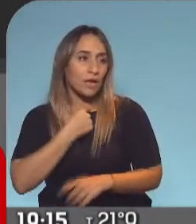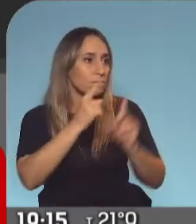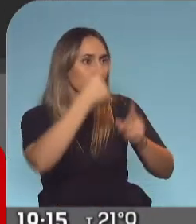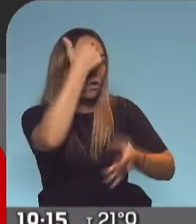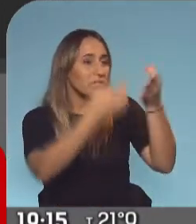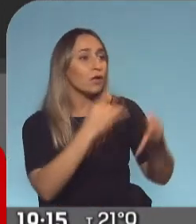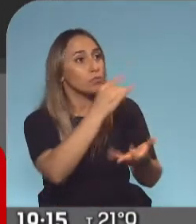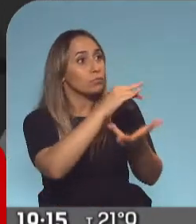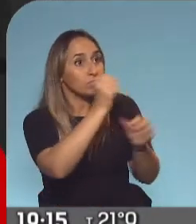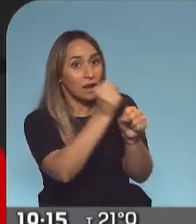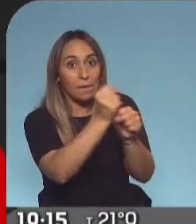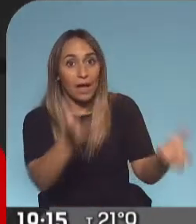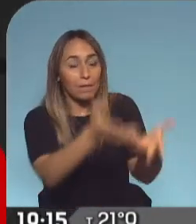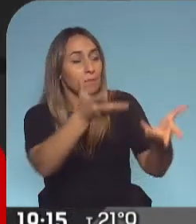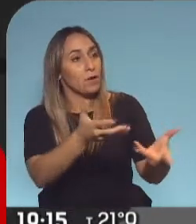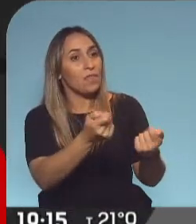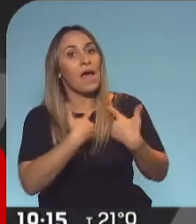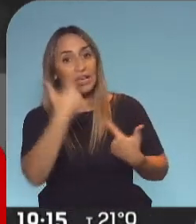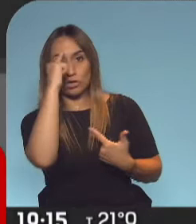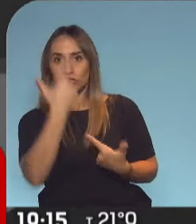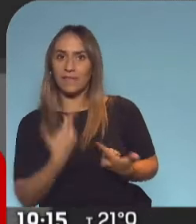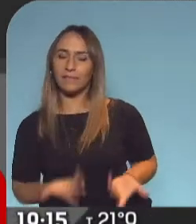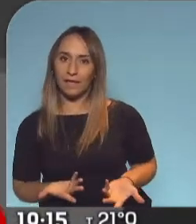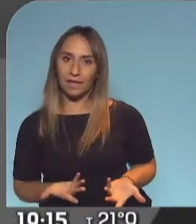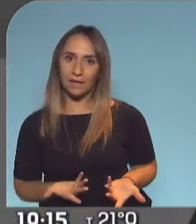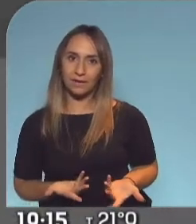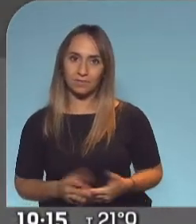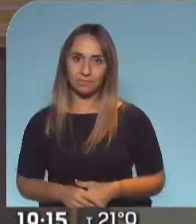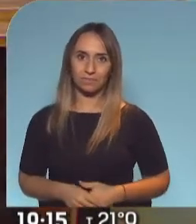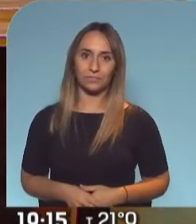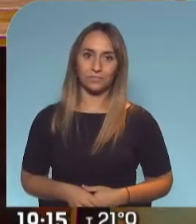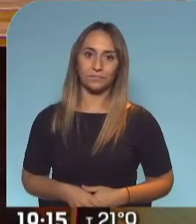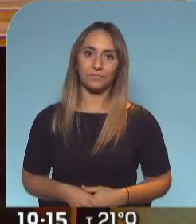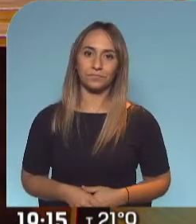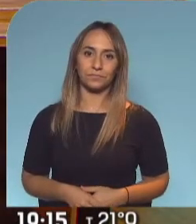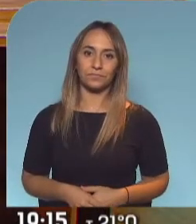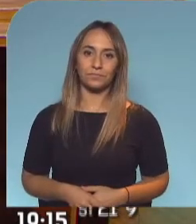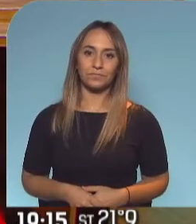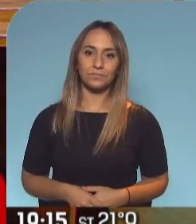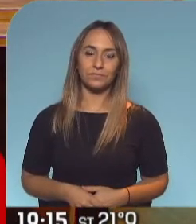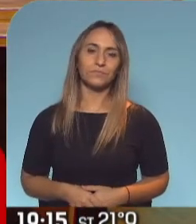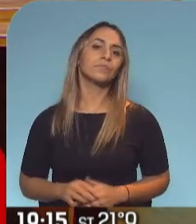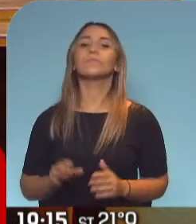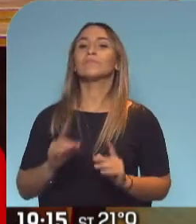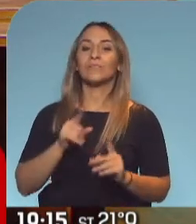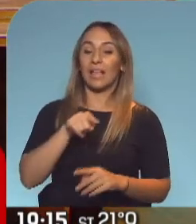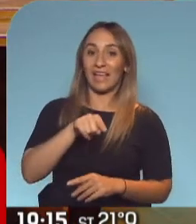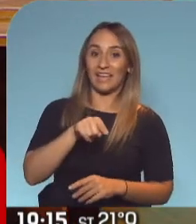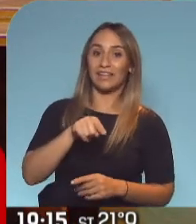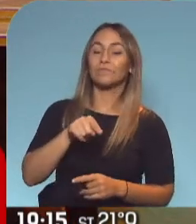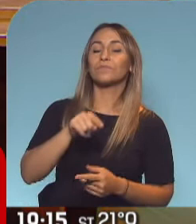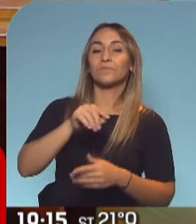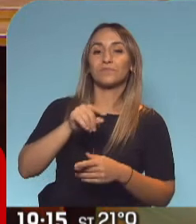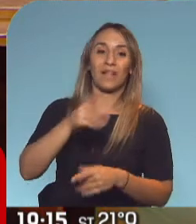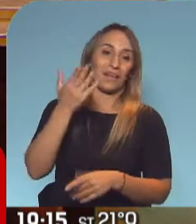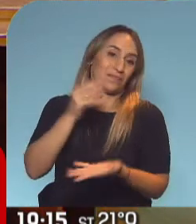cargo, que es lo que corresponde cuando uno no hizo nada. Que haya sido como diputado quien denunció las visitas